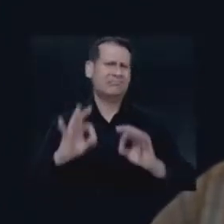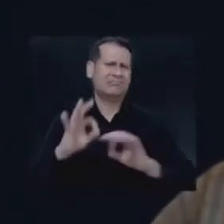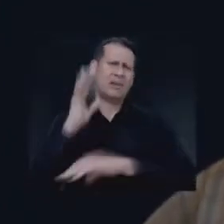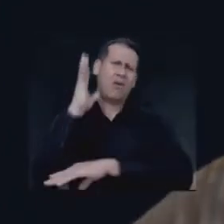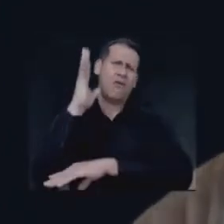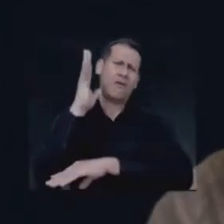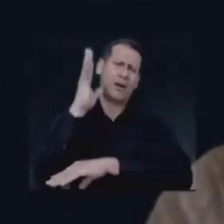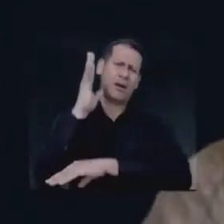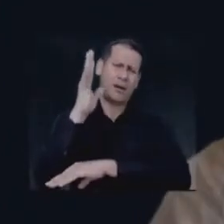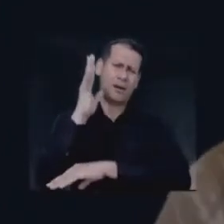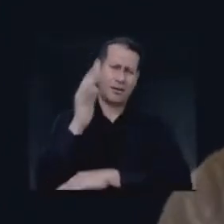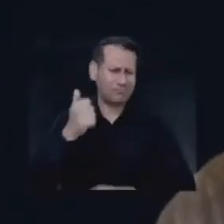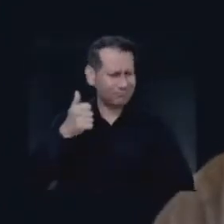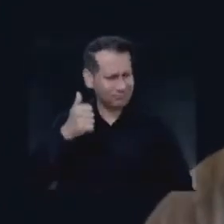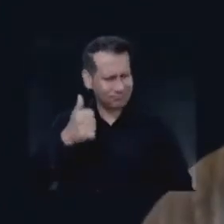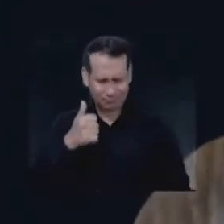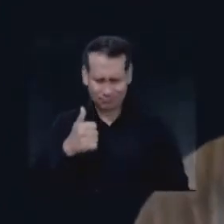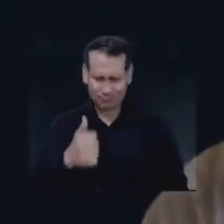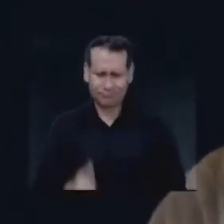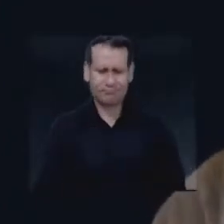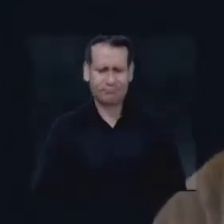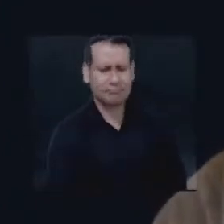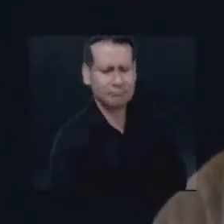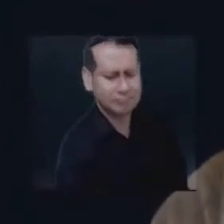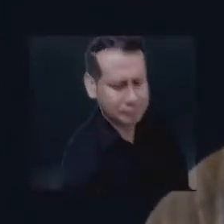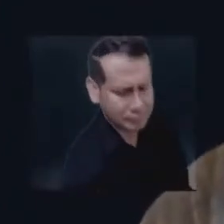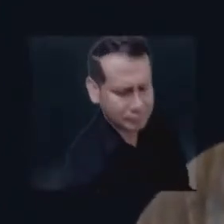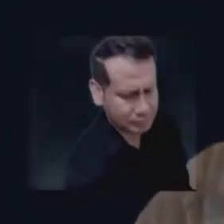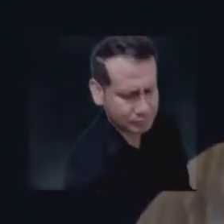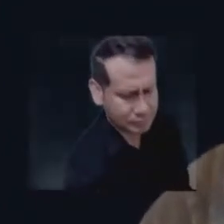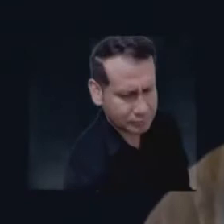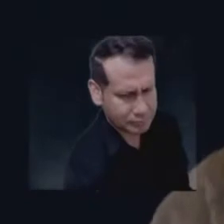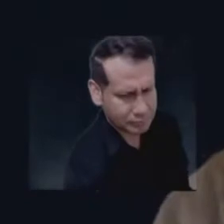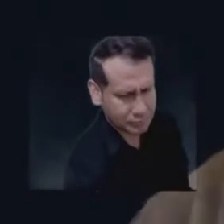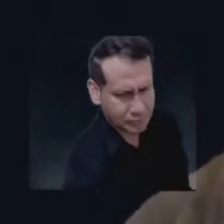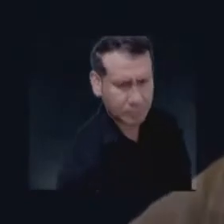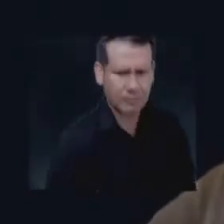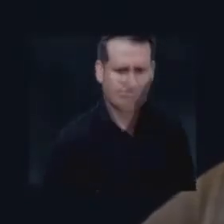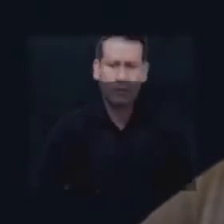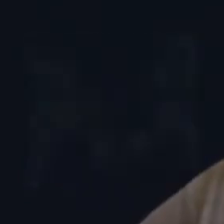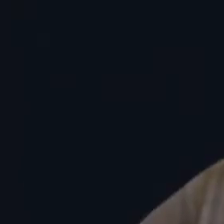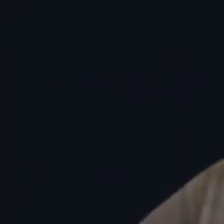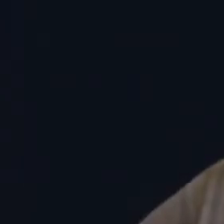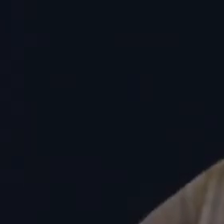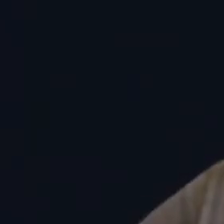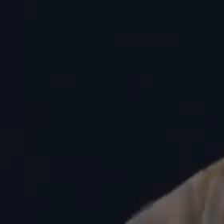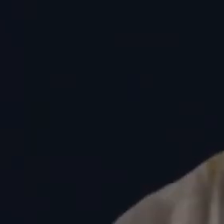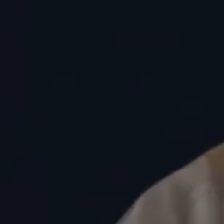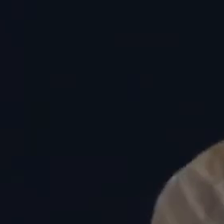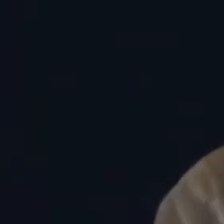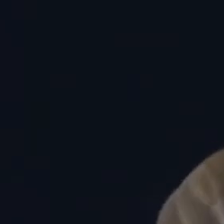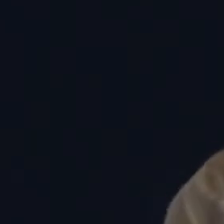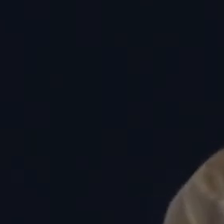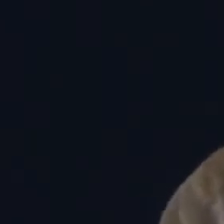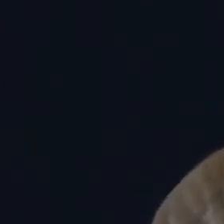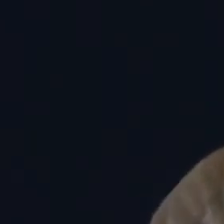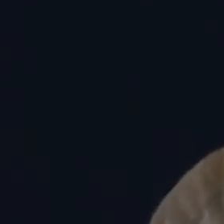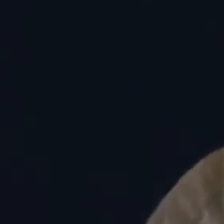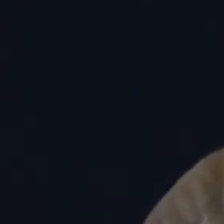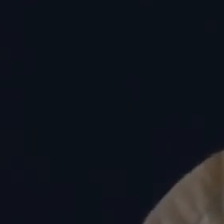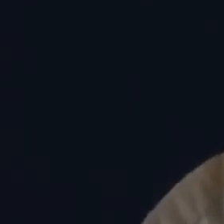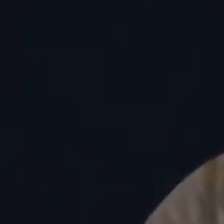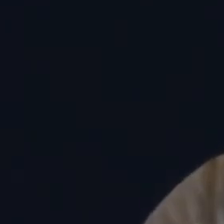Y quisiera seguir un poco la línea que habían propuesto sobre, primero, cuál es el rol de